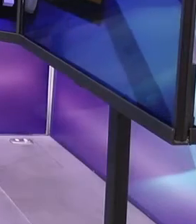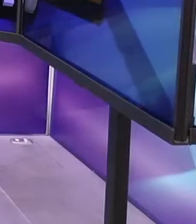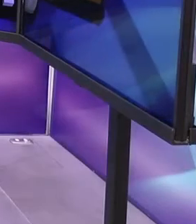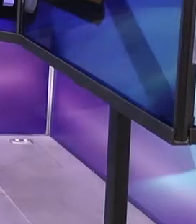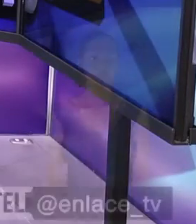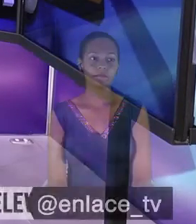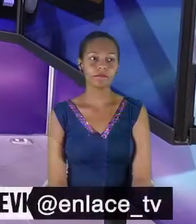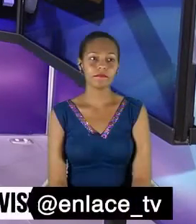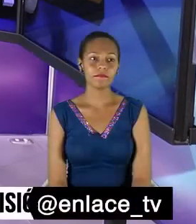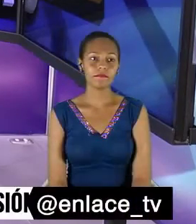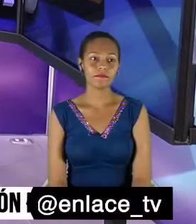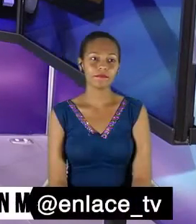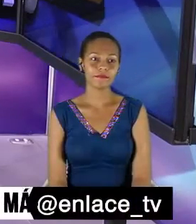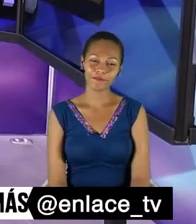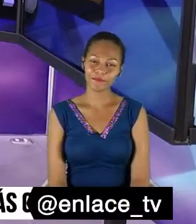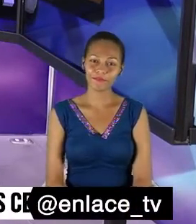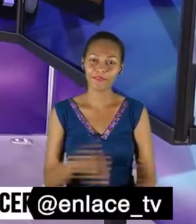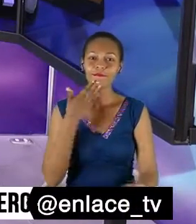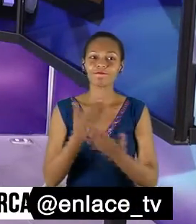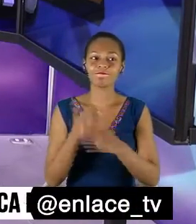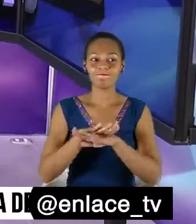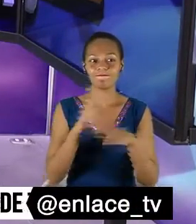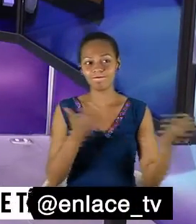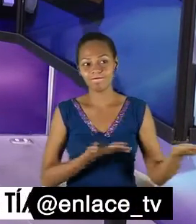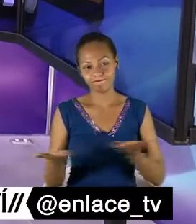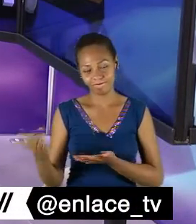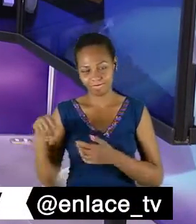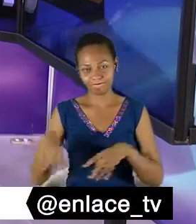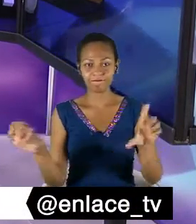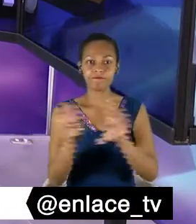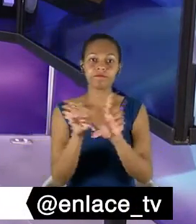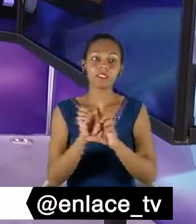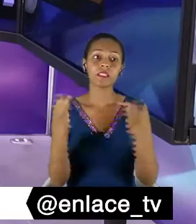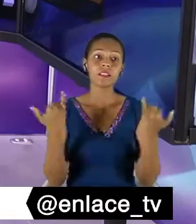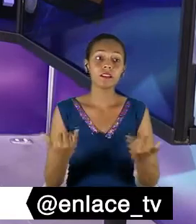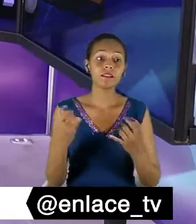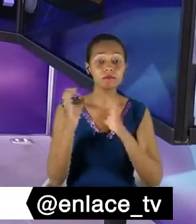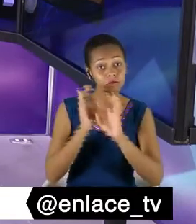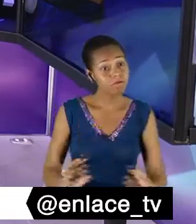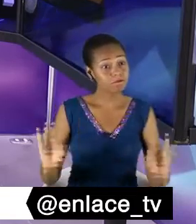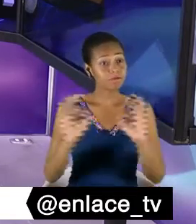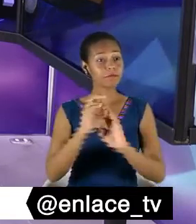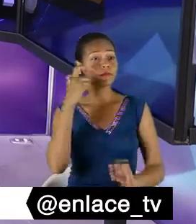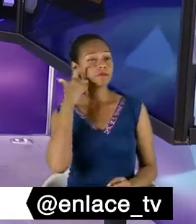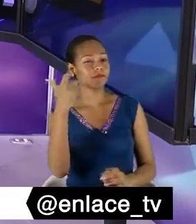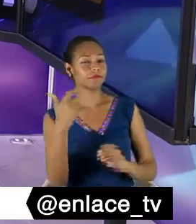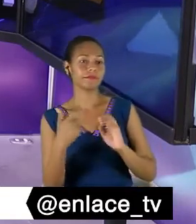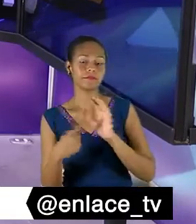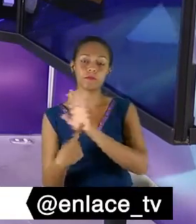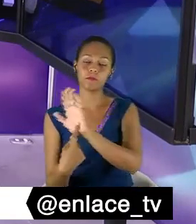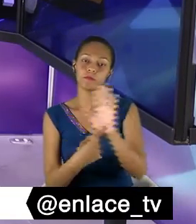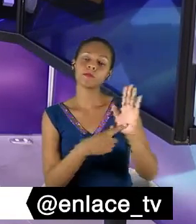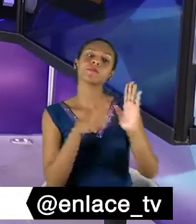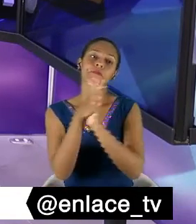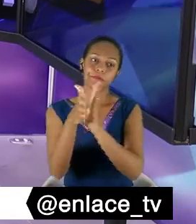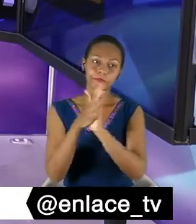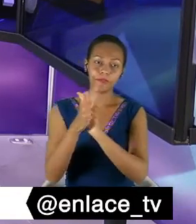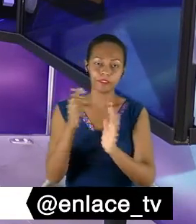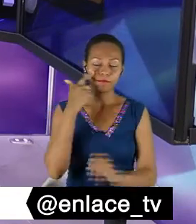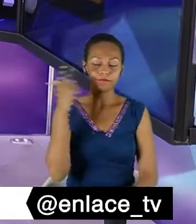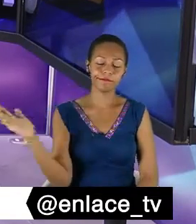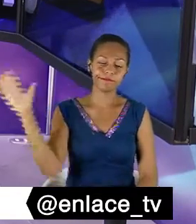Muy buenas tardes, bienvenidos a Enlace Noticias. Los saludamos con la información más importante de nuestra ciudad y región. A continuación veamos